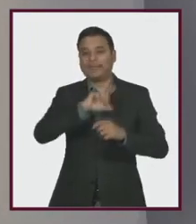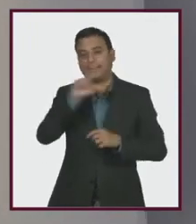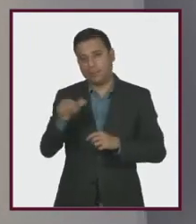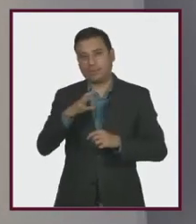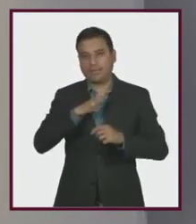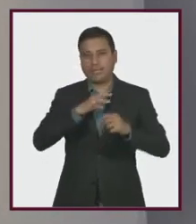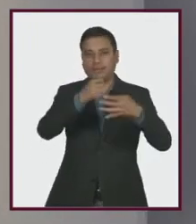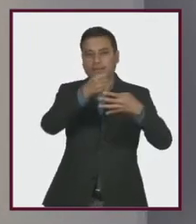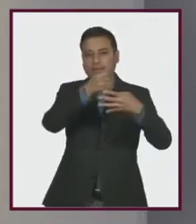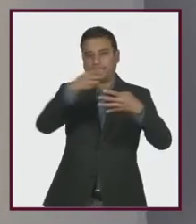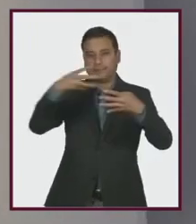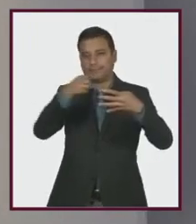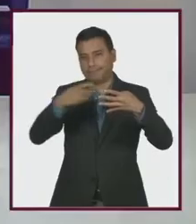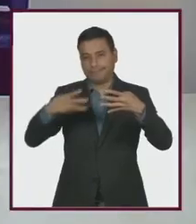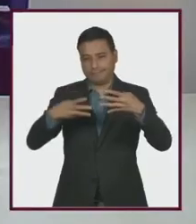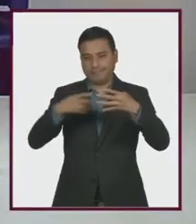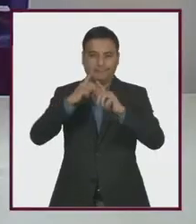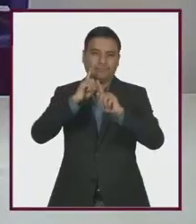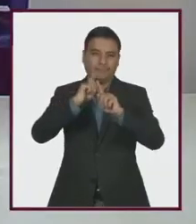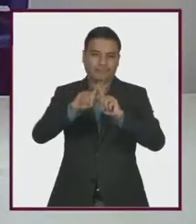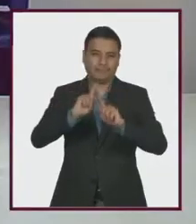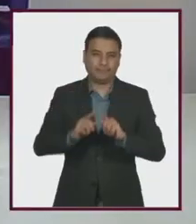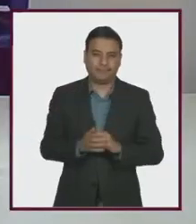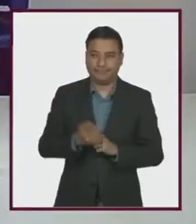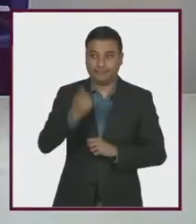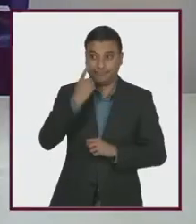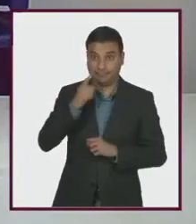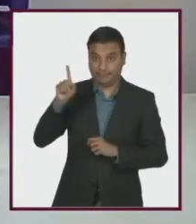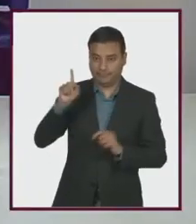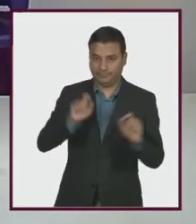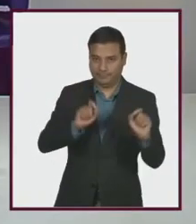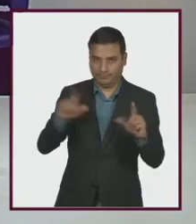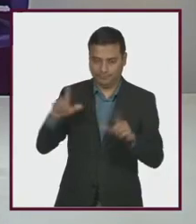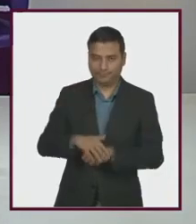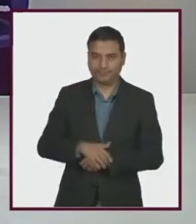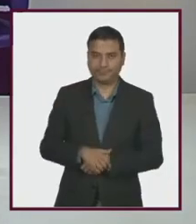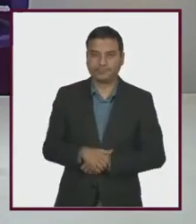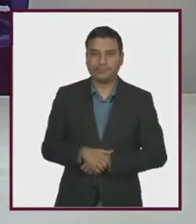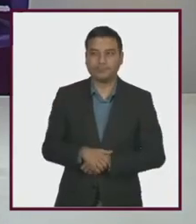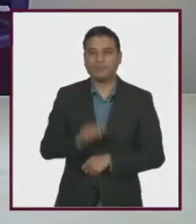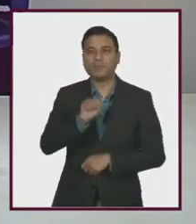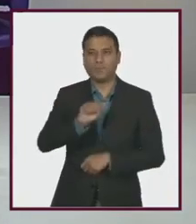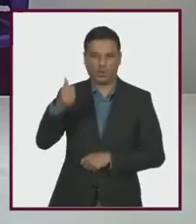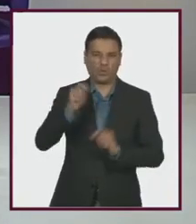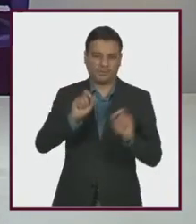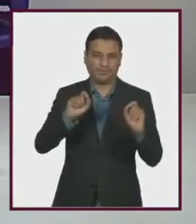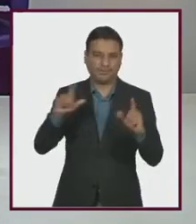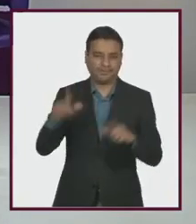que producen. Pero en esta lámina lo podemos ver. Sí, ¿me pasas la siguiente, por favor?